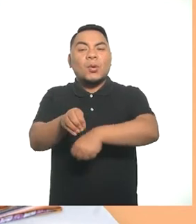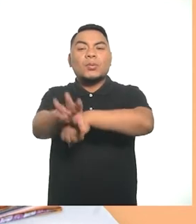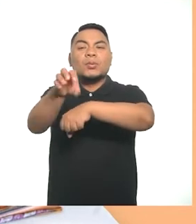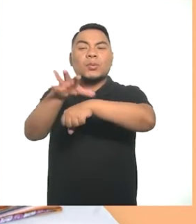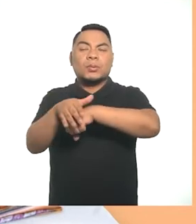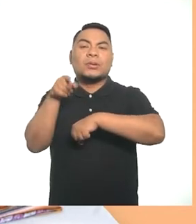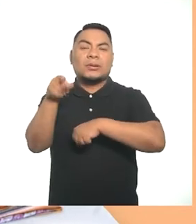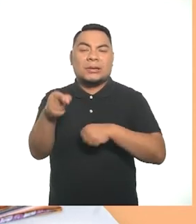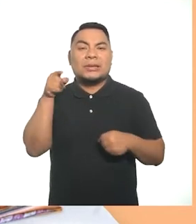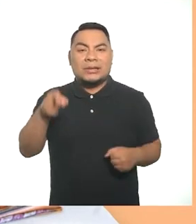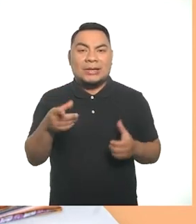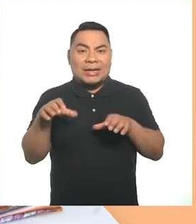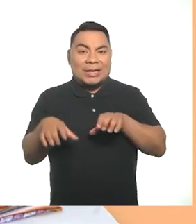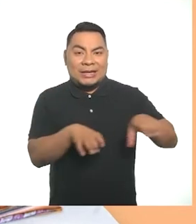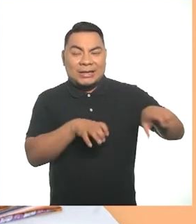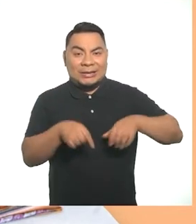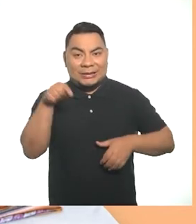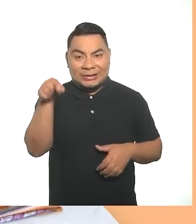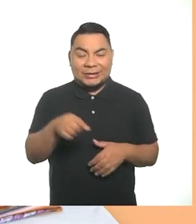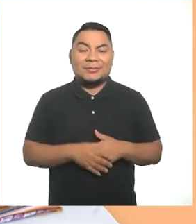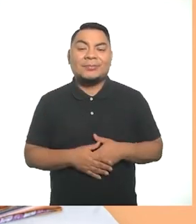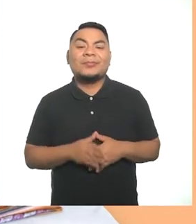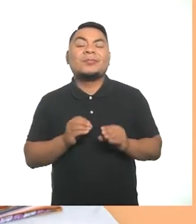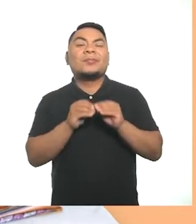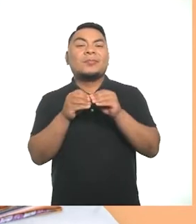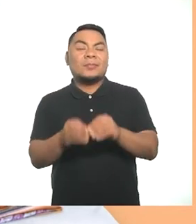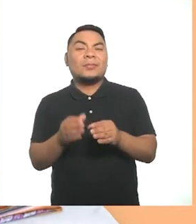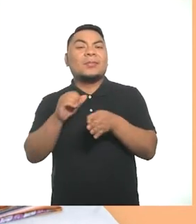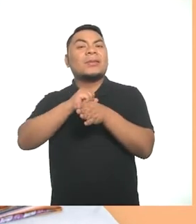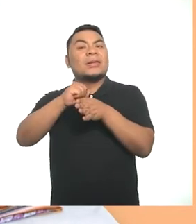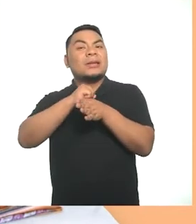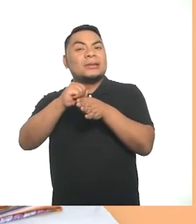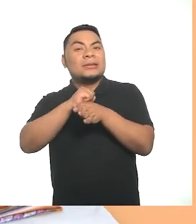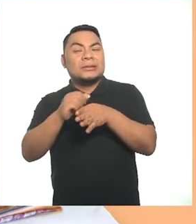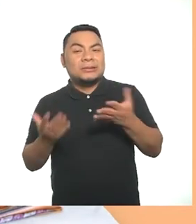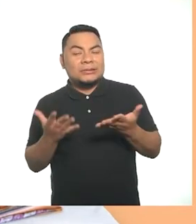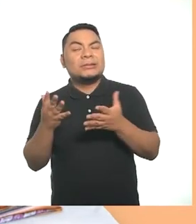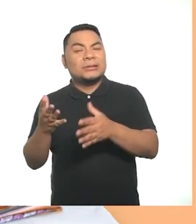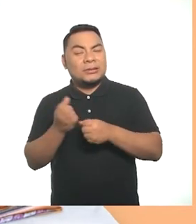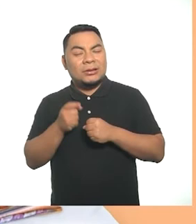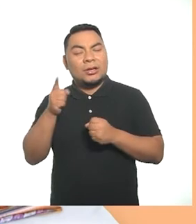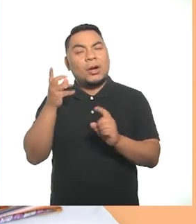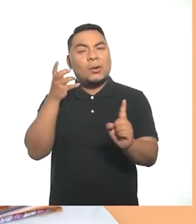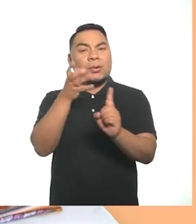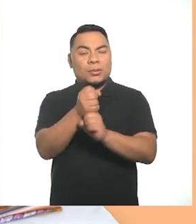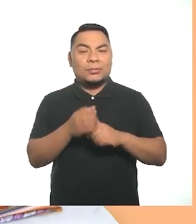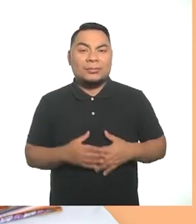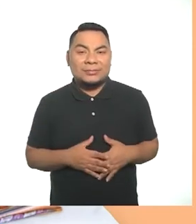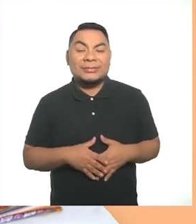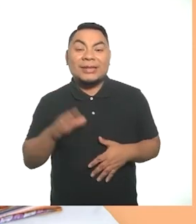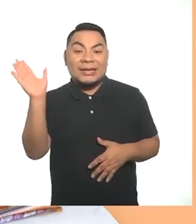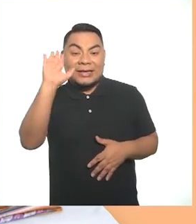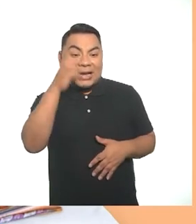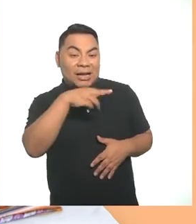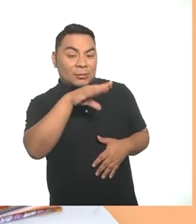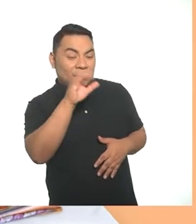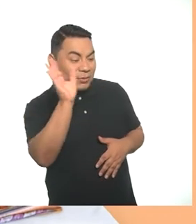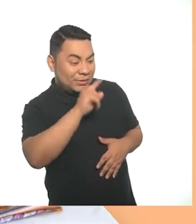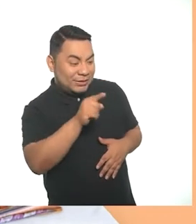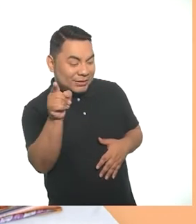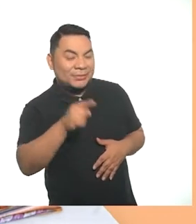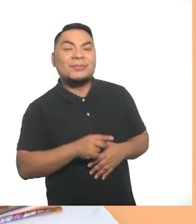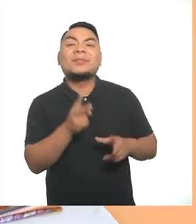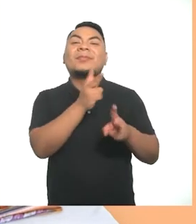las recomendaciones para esta actividad. Póngalas en práctica y obtendrán los logros. Nos despedimos,